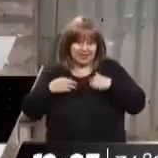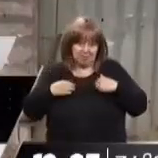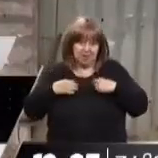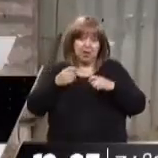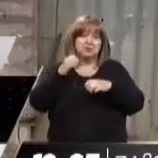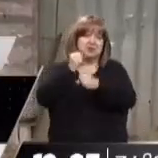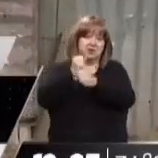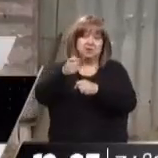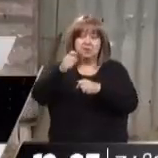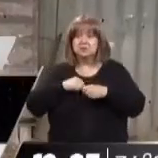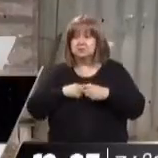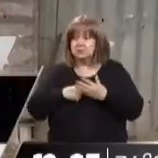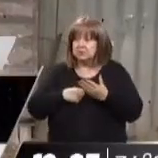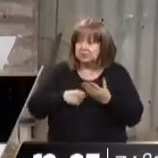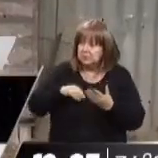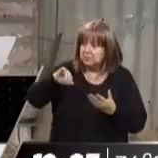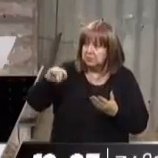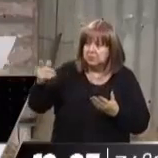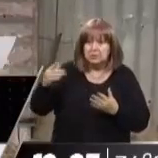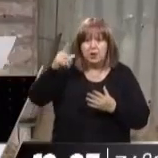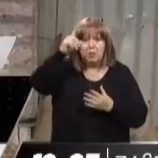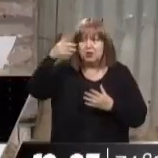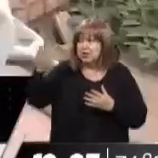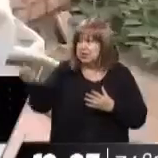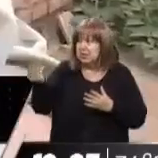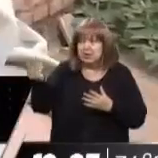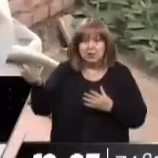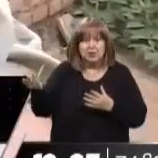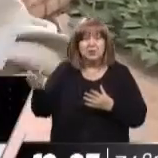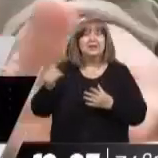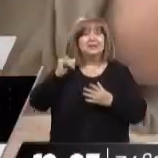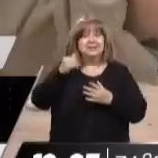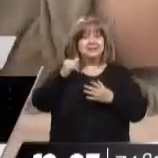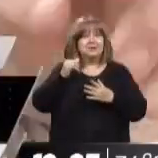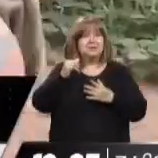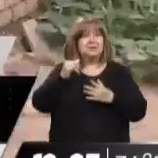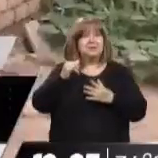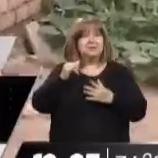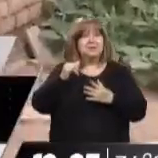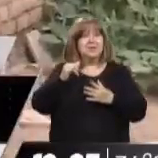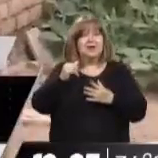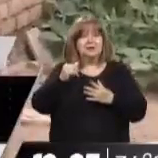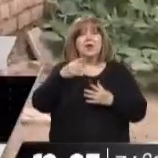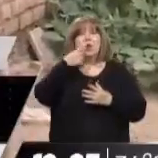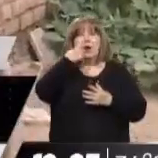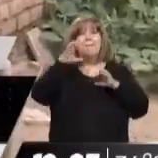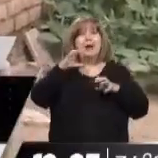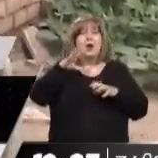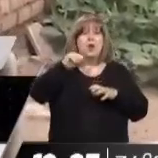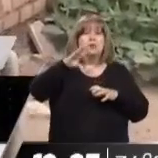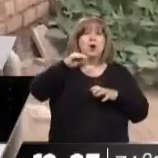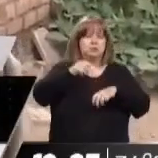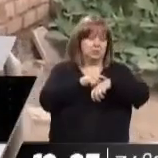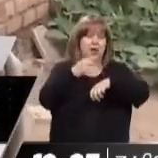trabajo, me encontré con todo esto. Con la policía. Todo. Lo que sentí, Marcela, es los pesos a las 4 de